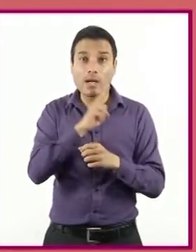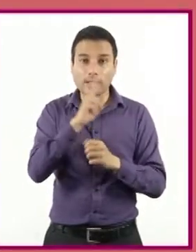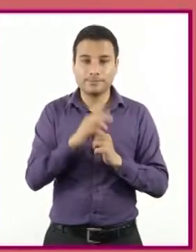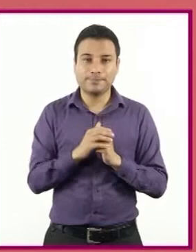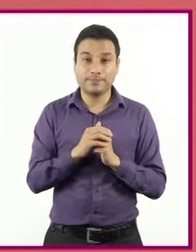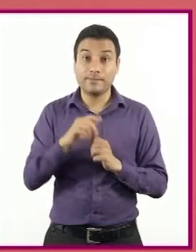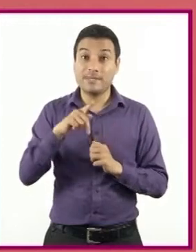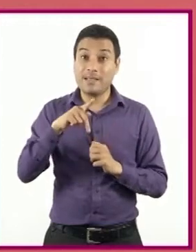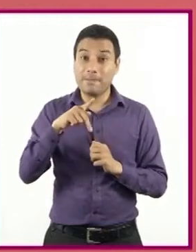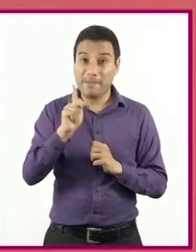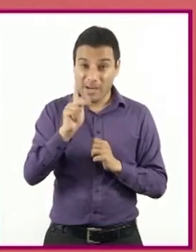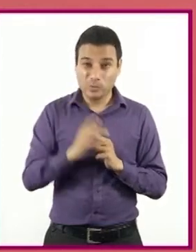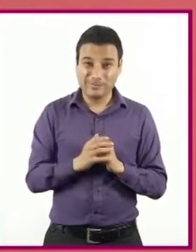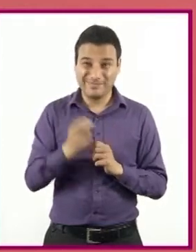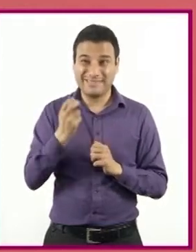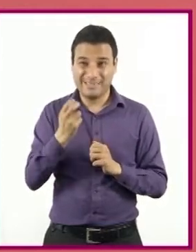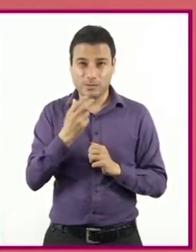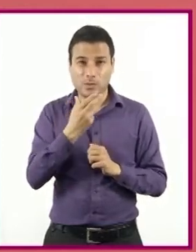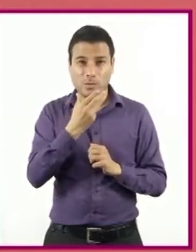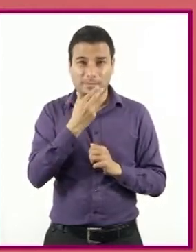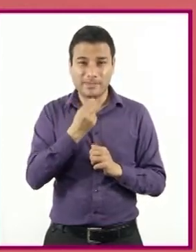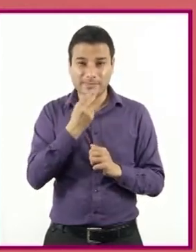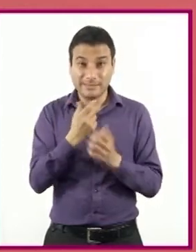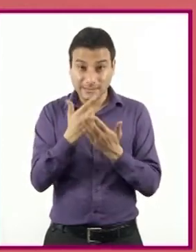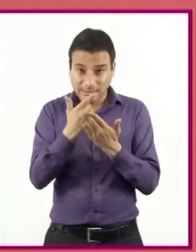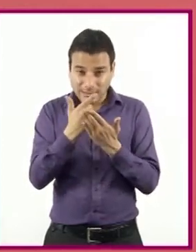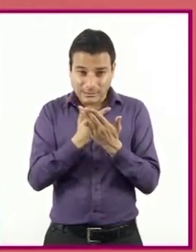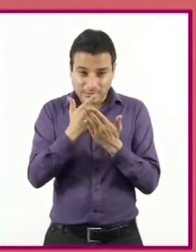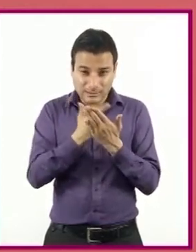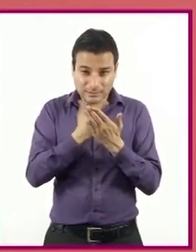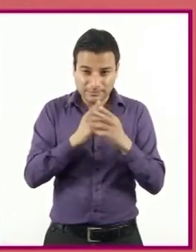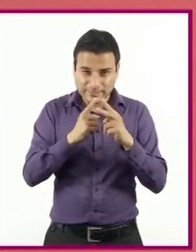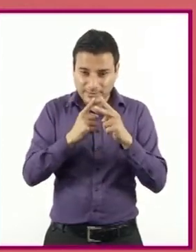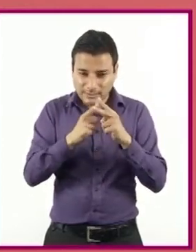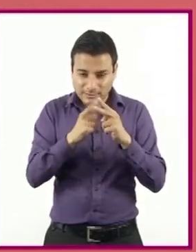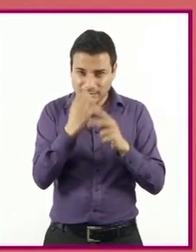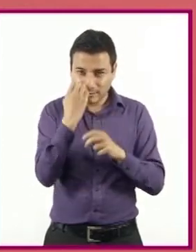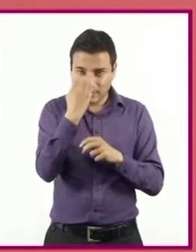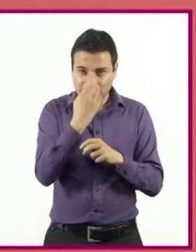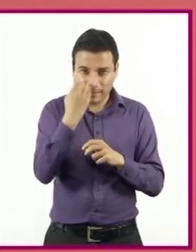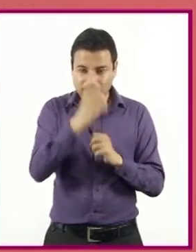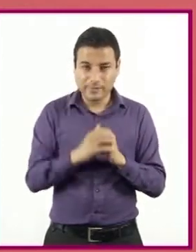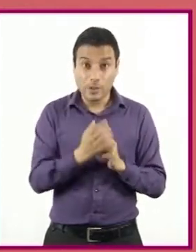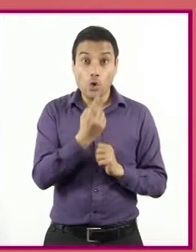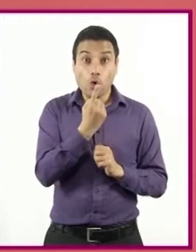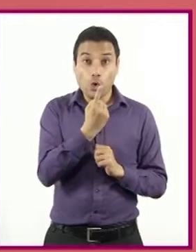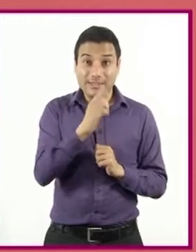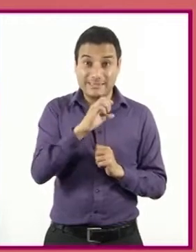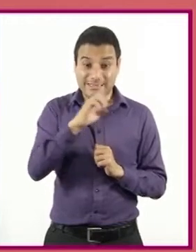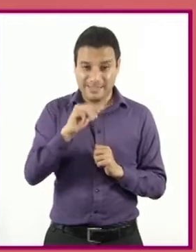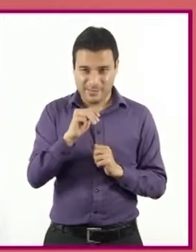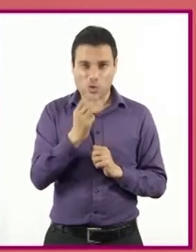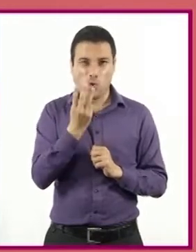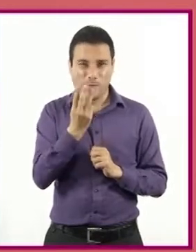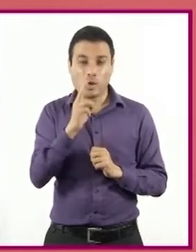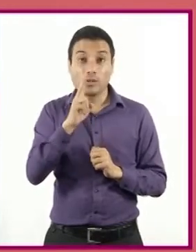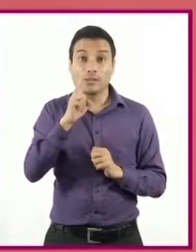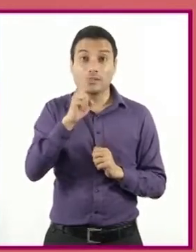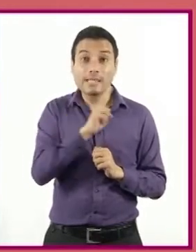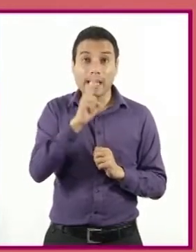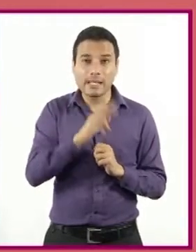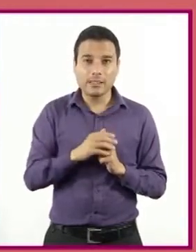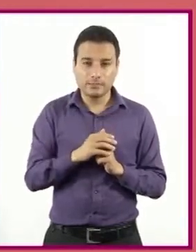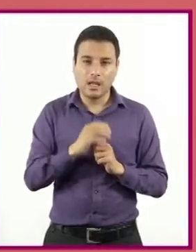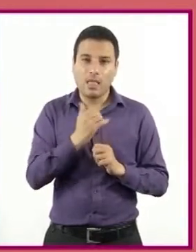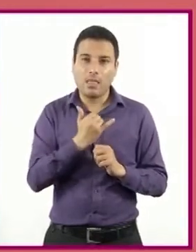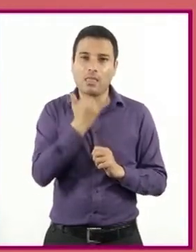embargo, pese a que estimó erróneamente el número de moléculas que hay en un centímetro cúbico de aire, dio mayor claridad